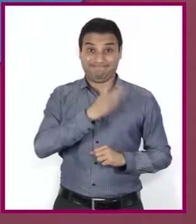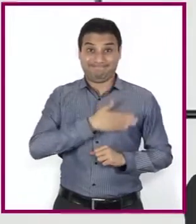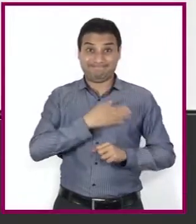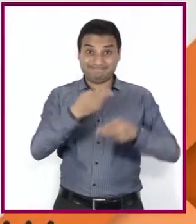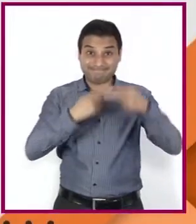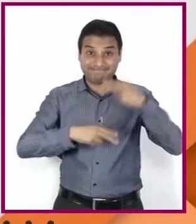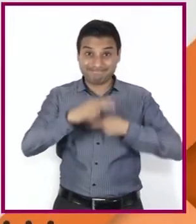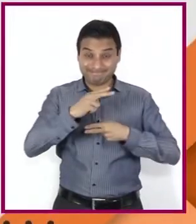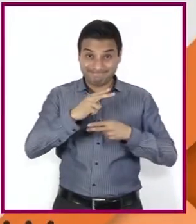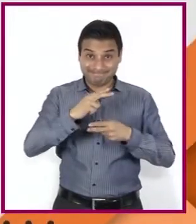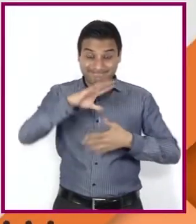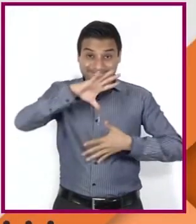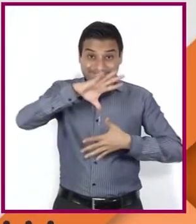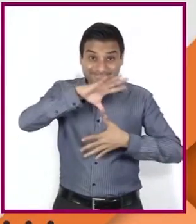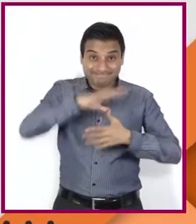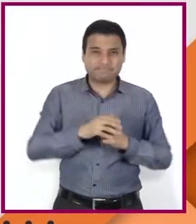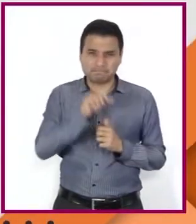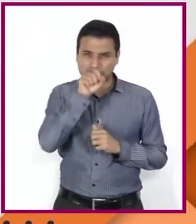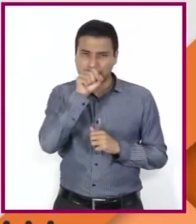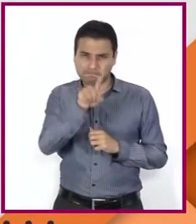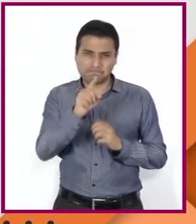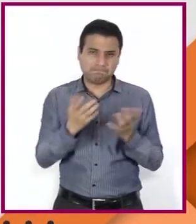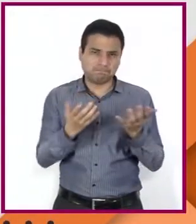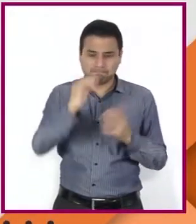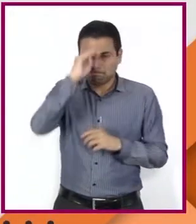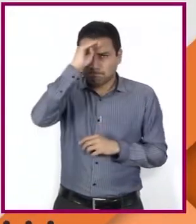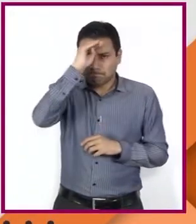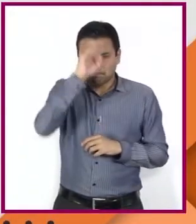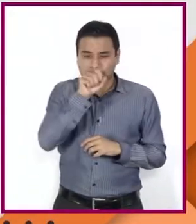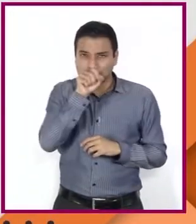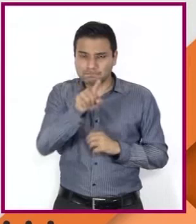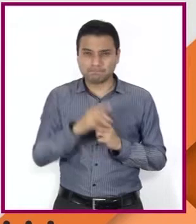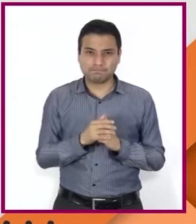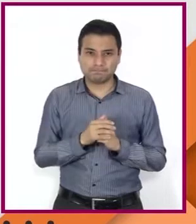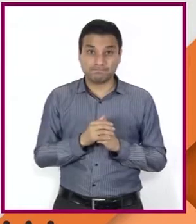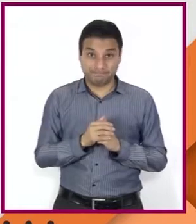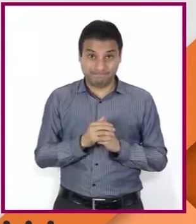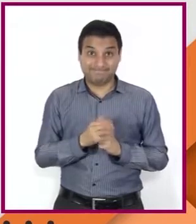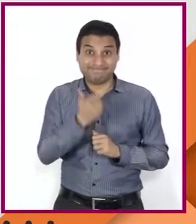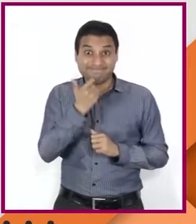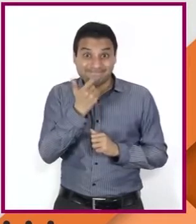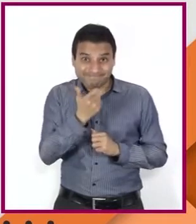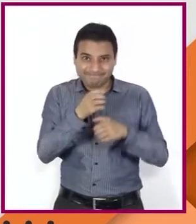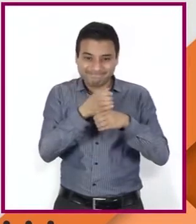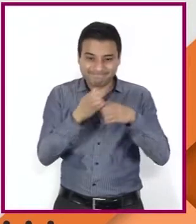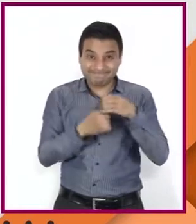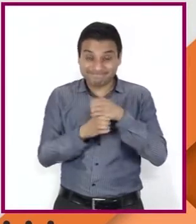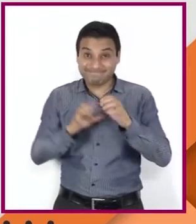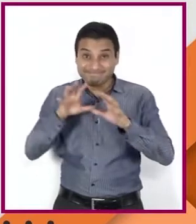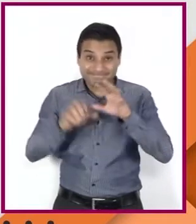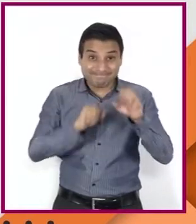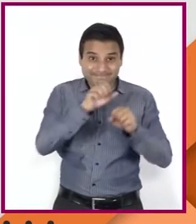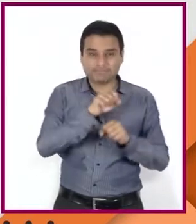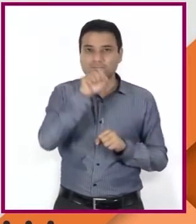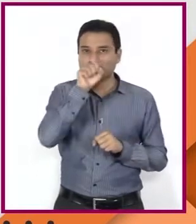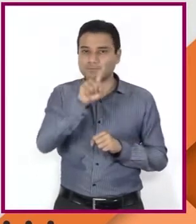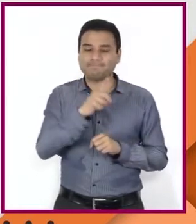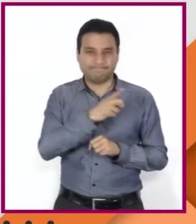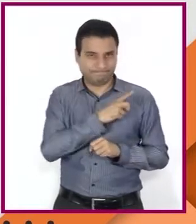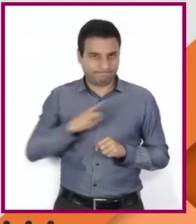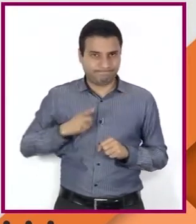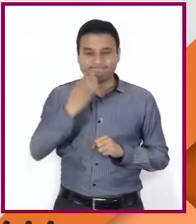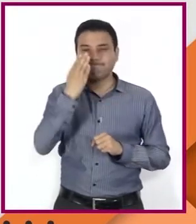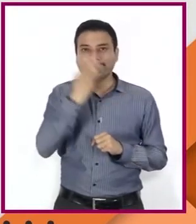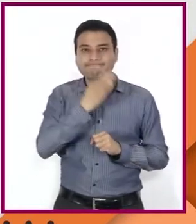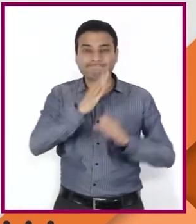traían. Más allá de las riquezas que podrían conseguir, los hombres creían que su misión era extender el cristianismo a estas tierras, por